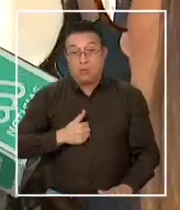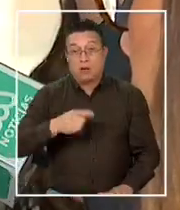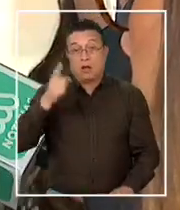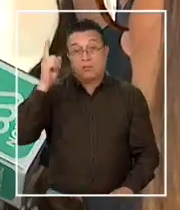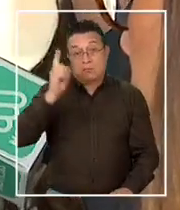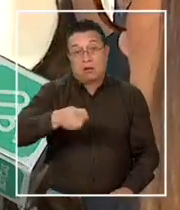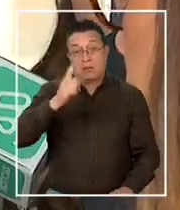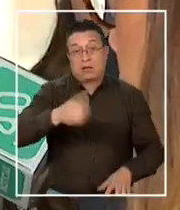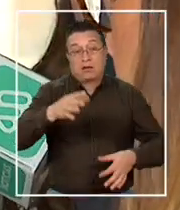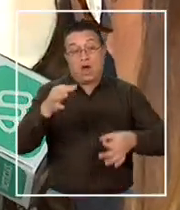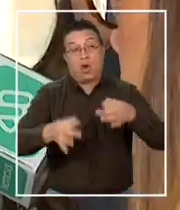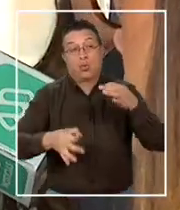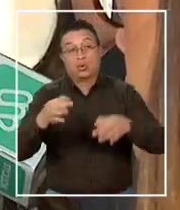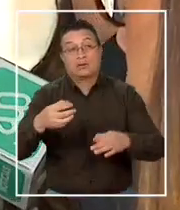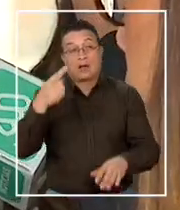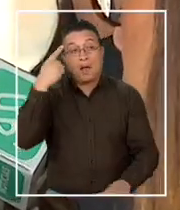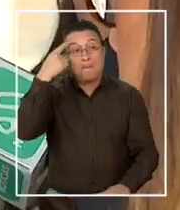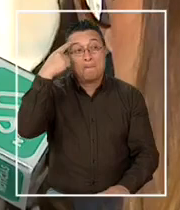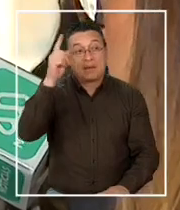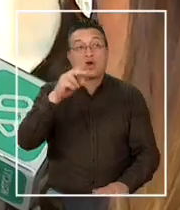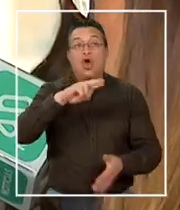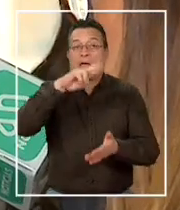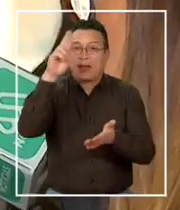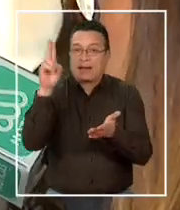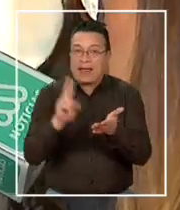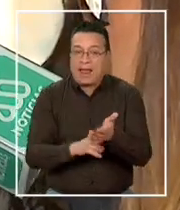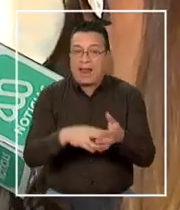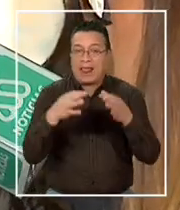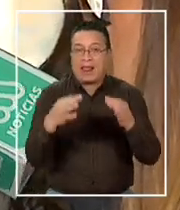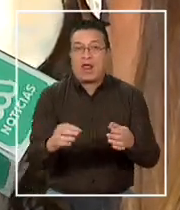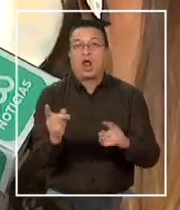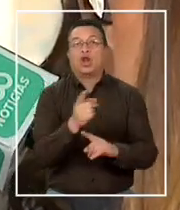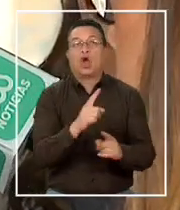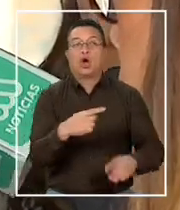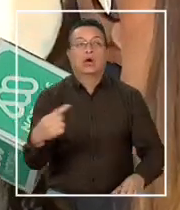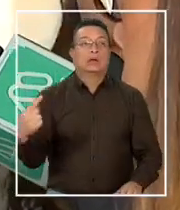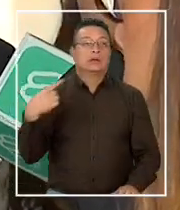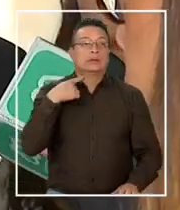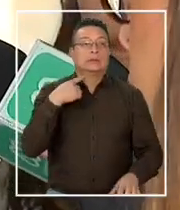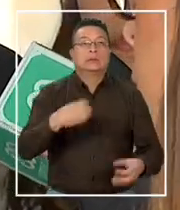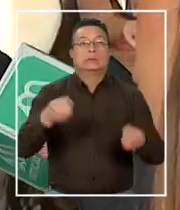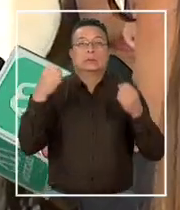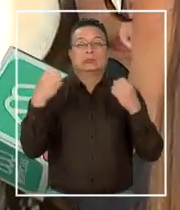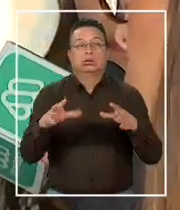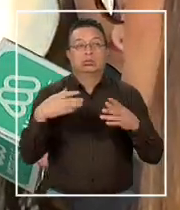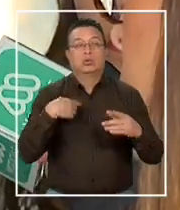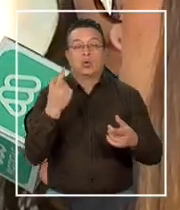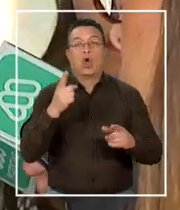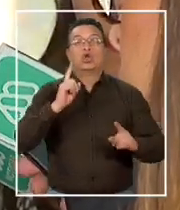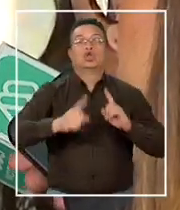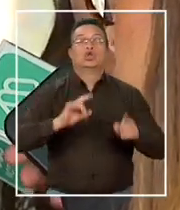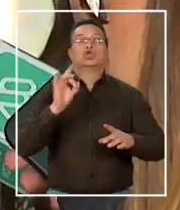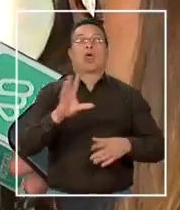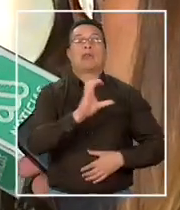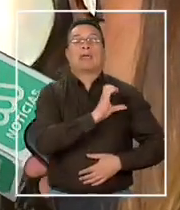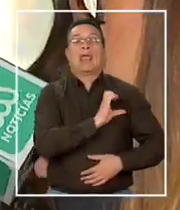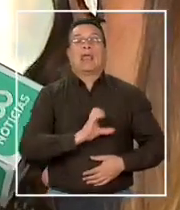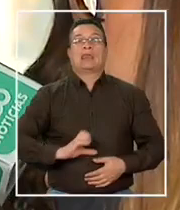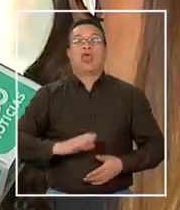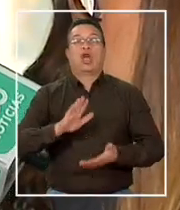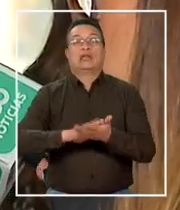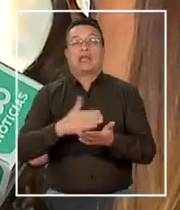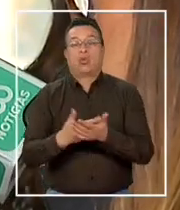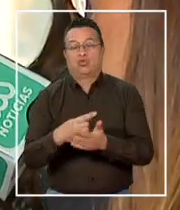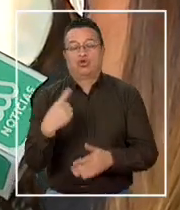dictámenes de la justicia, pero en forma realista, no a costa de sacrificar y crear un monopolio estatal de salud que